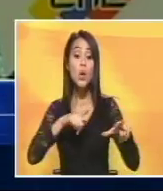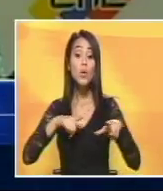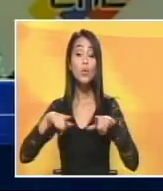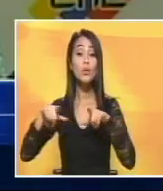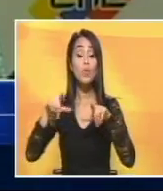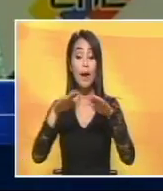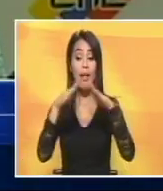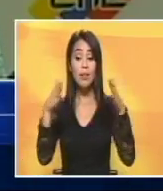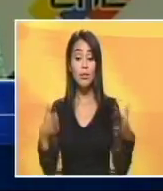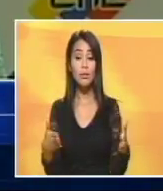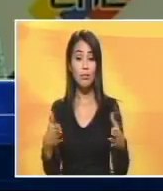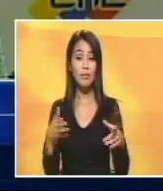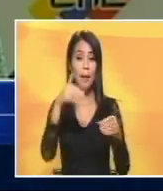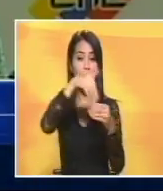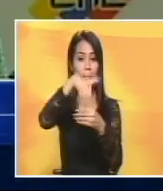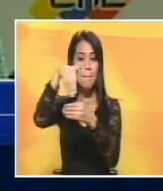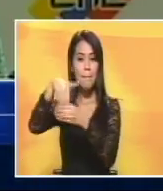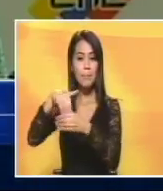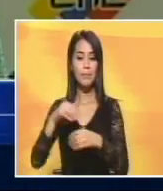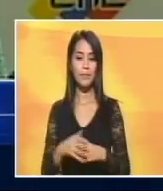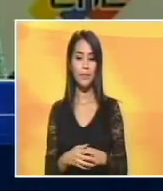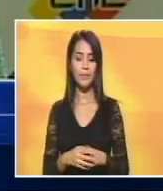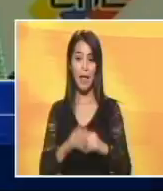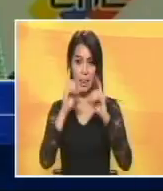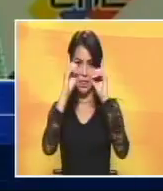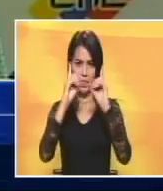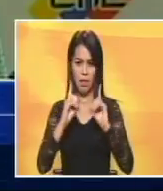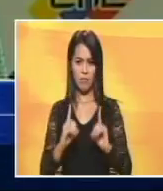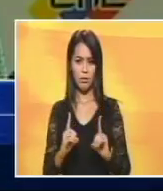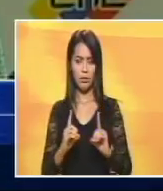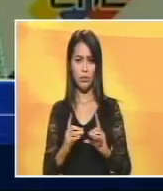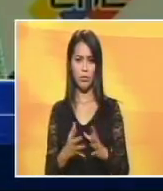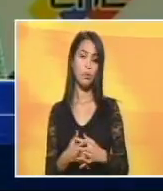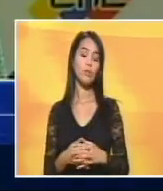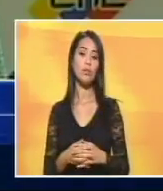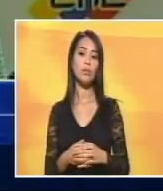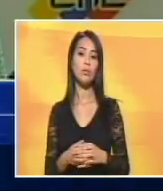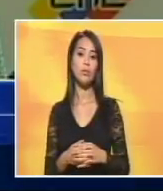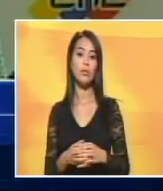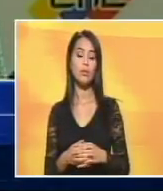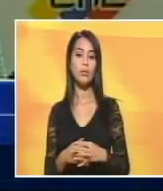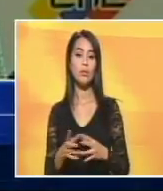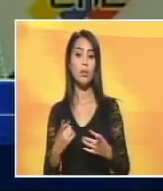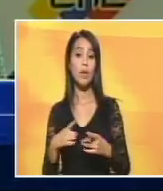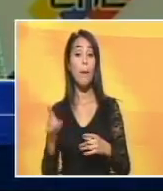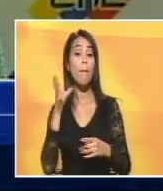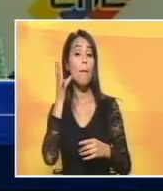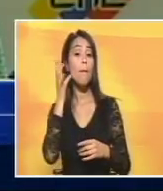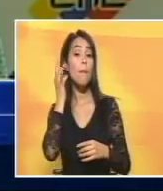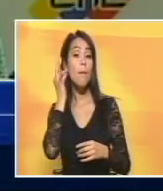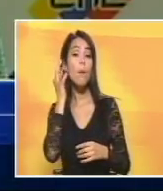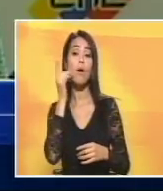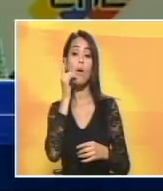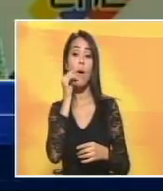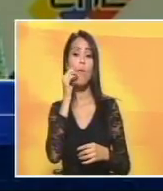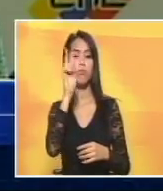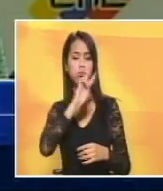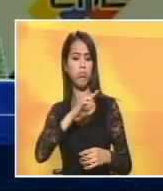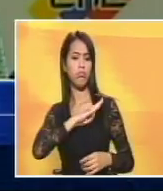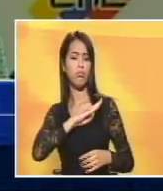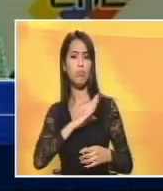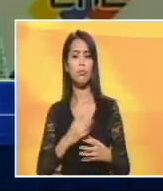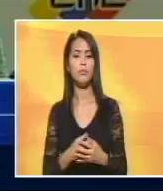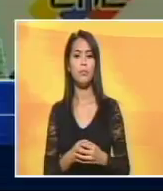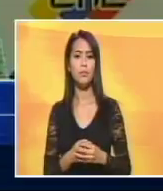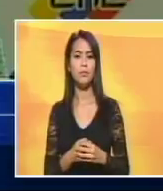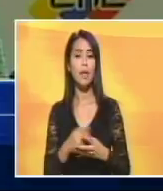de los centros de votación, decisión cuyo origen es harto conocido por las venezolanas y los venezolanos